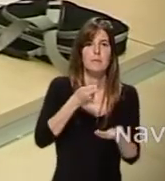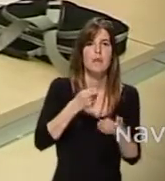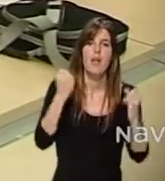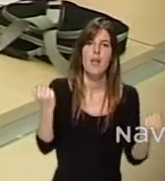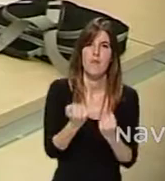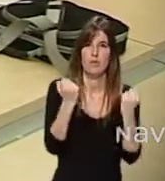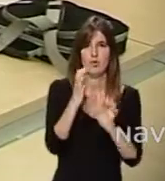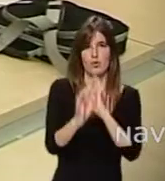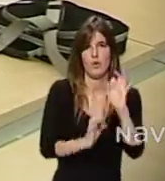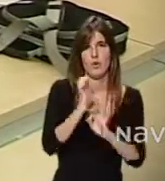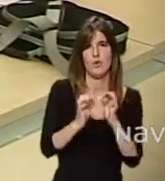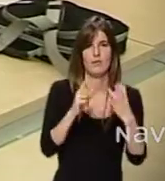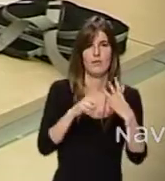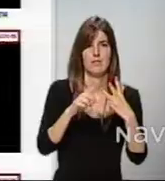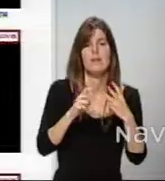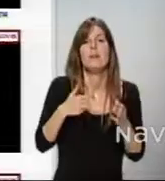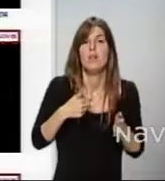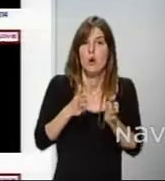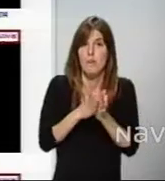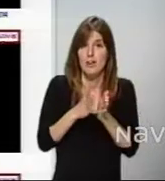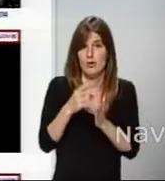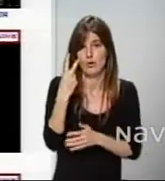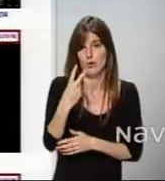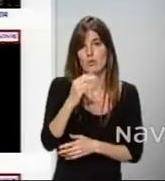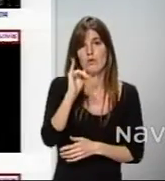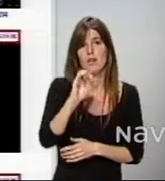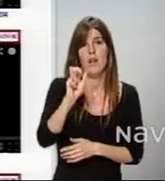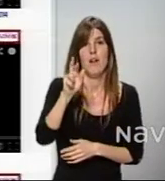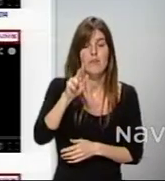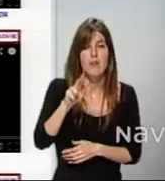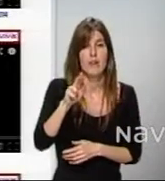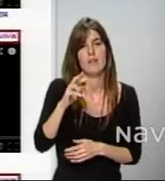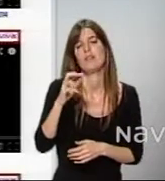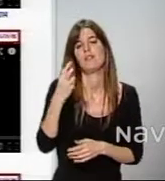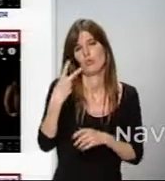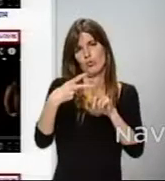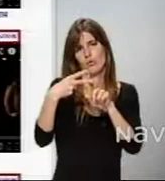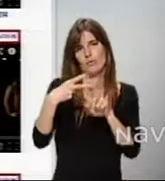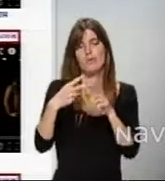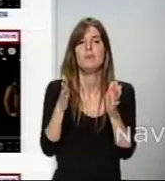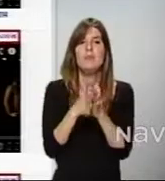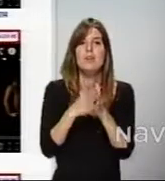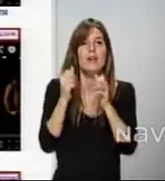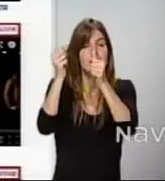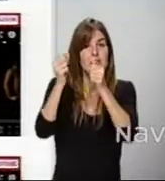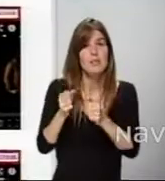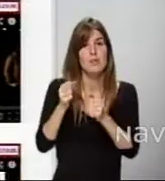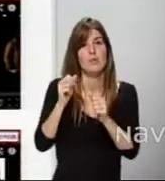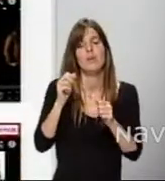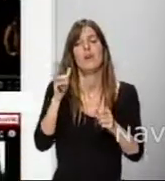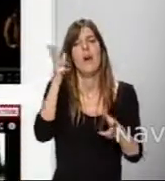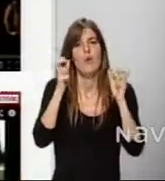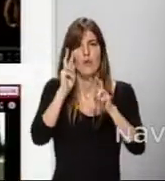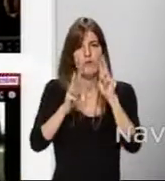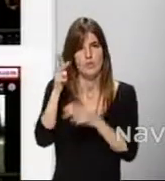eventos. Tengo dos compañeros, Javier Ubalde y Eduardo Vázquez, que son licenciados en comunicación audiovisual. Yo soy en periodismo y luego